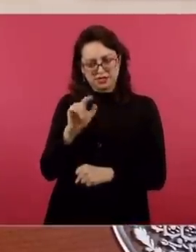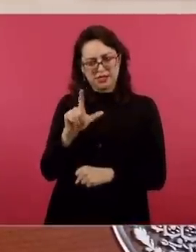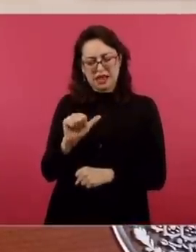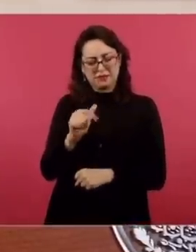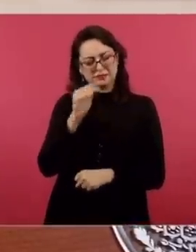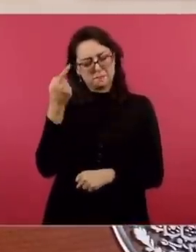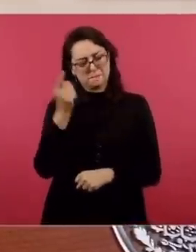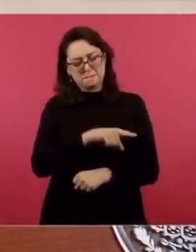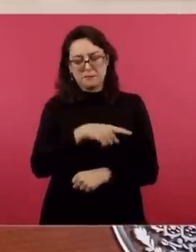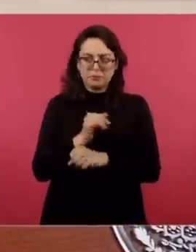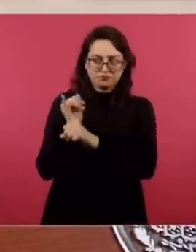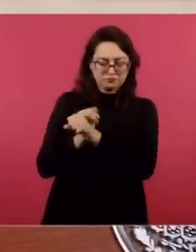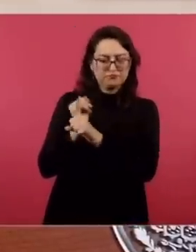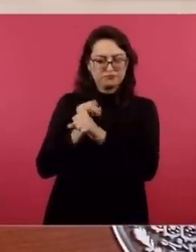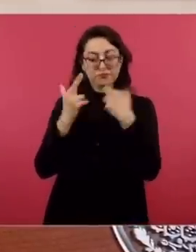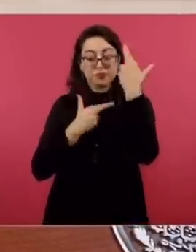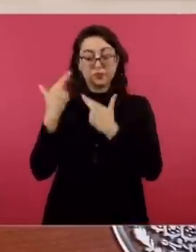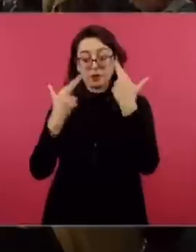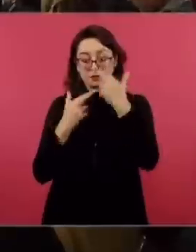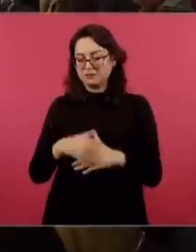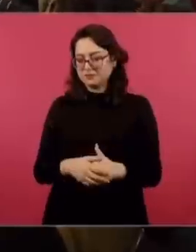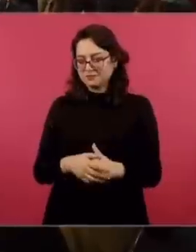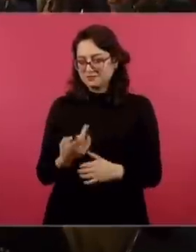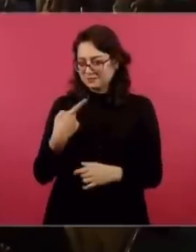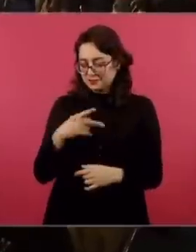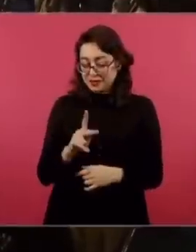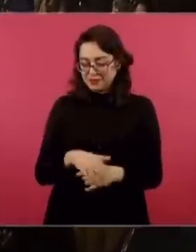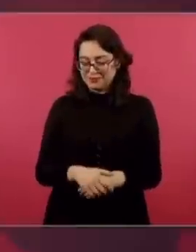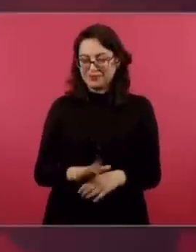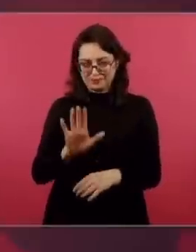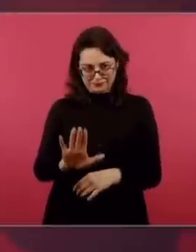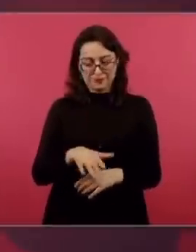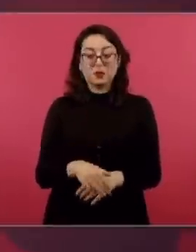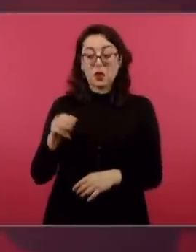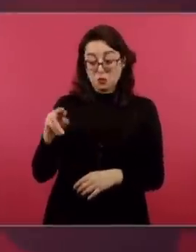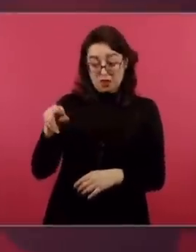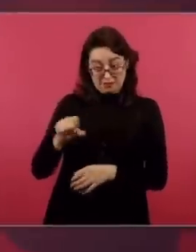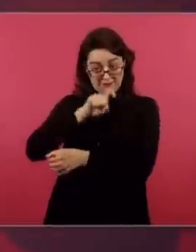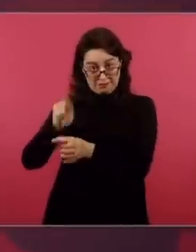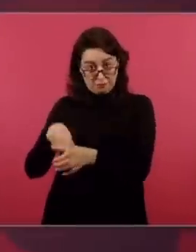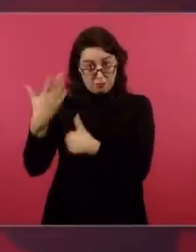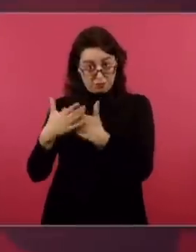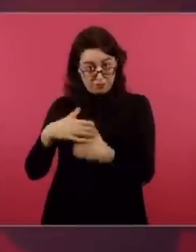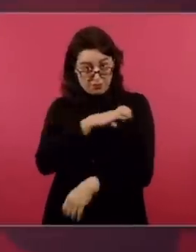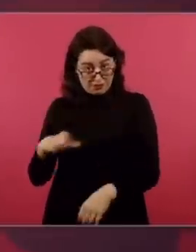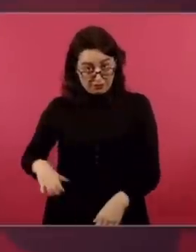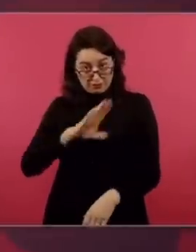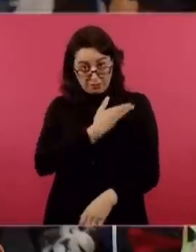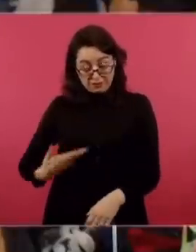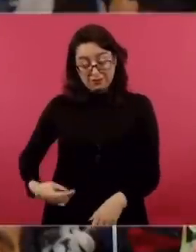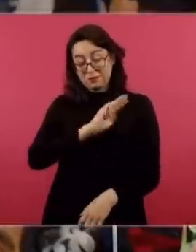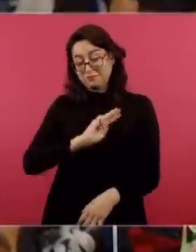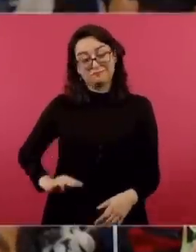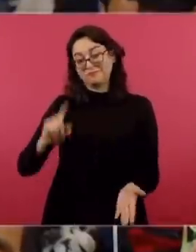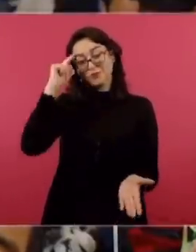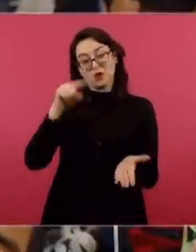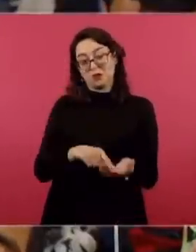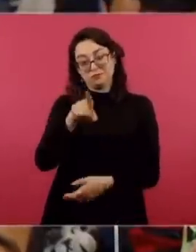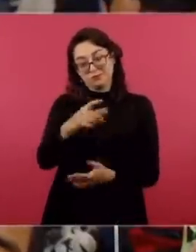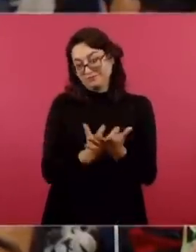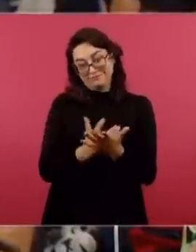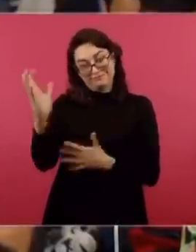observación, respetuoso. Esto de que va a ser candidato de Morena se me hace un poco exagerado. Para